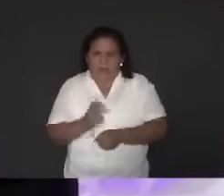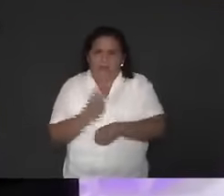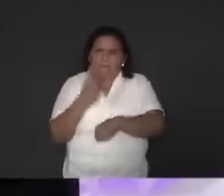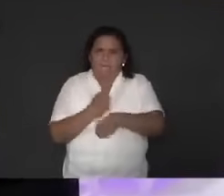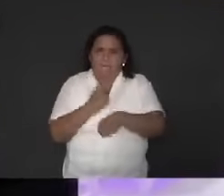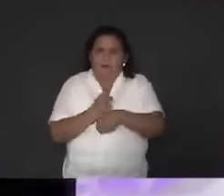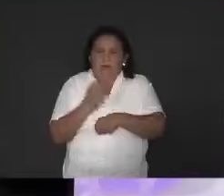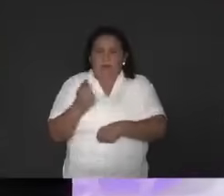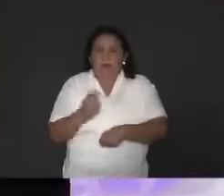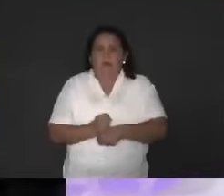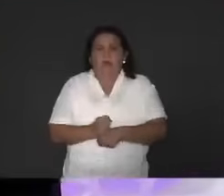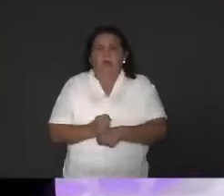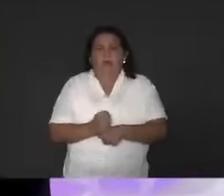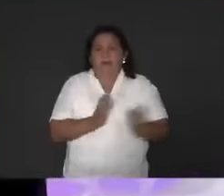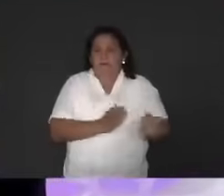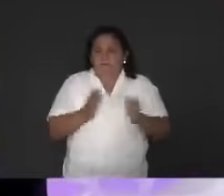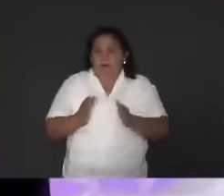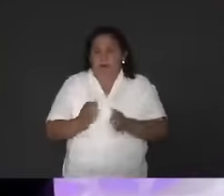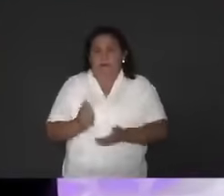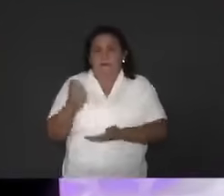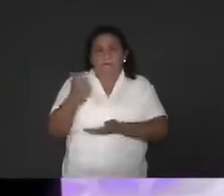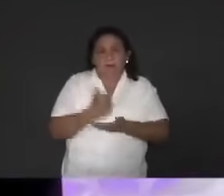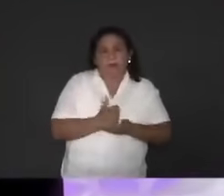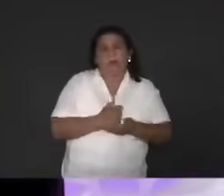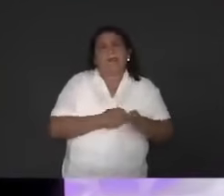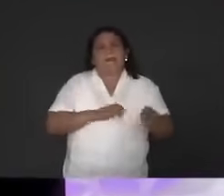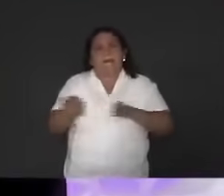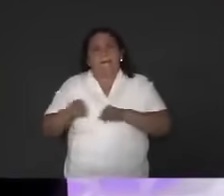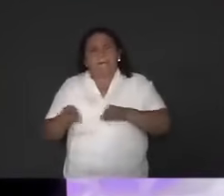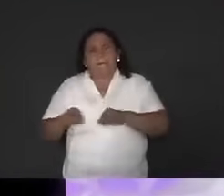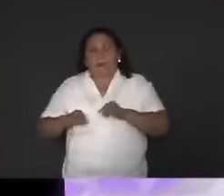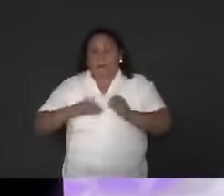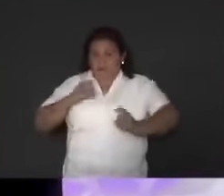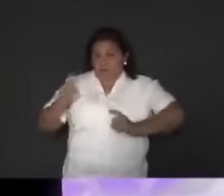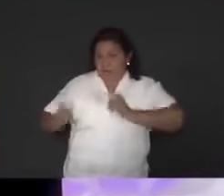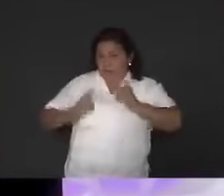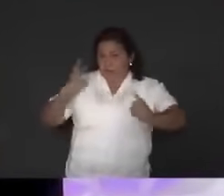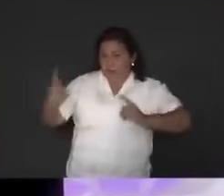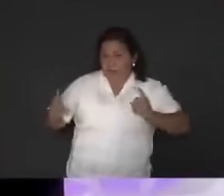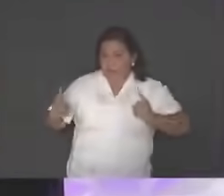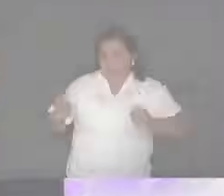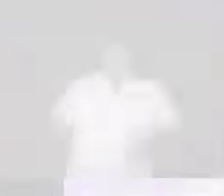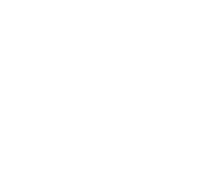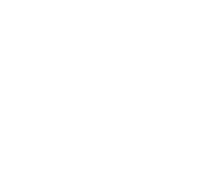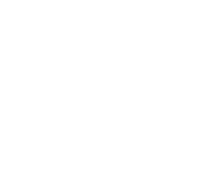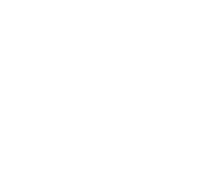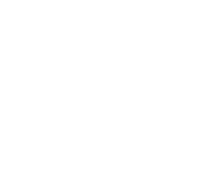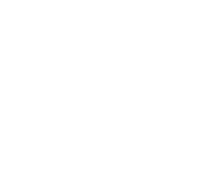segundo segmento en donde se abordará economía, empleo y desarrollo. Adelante.